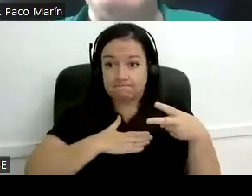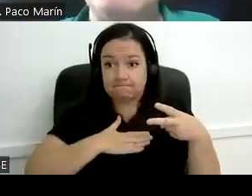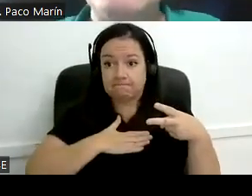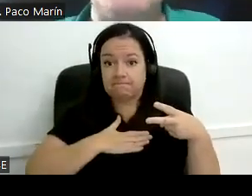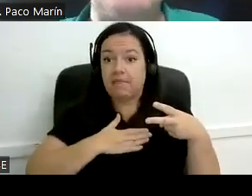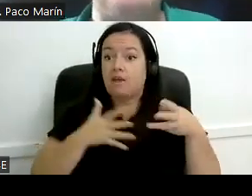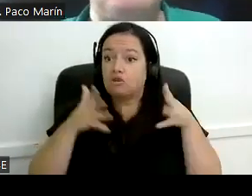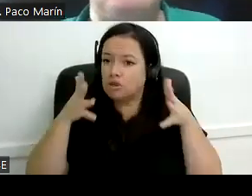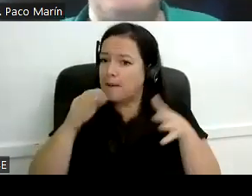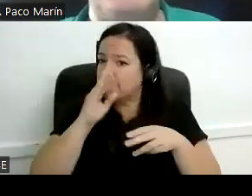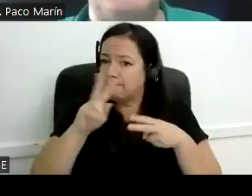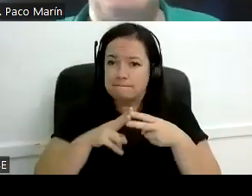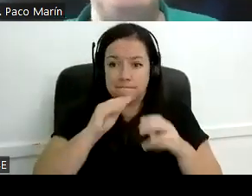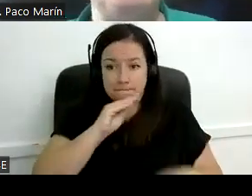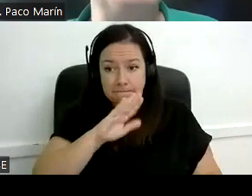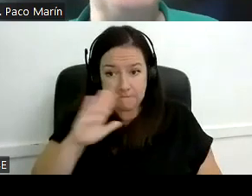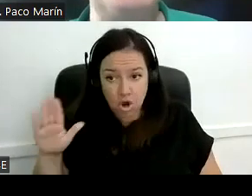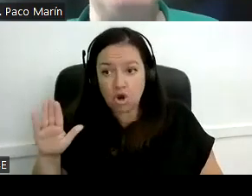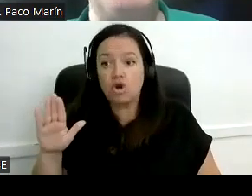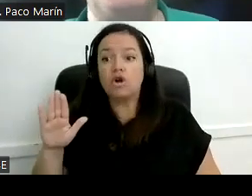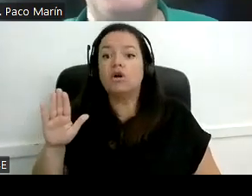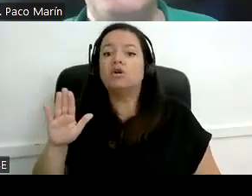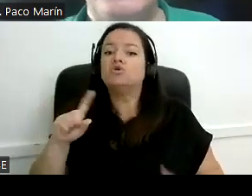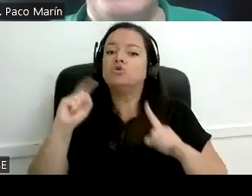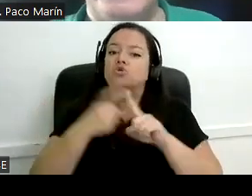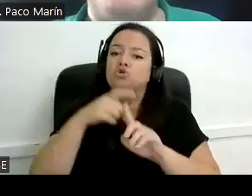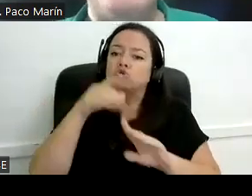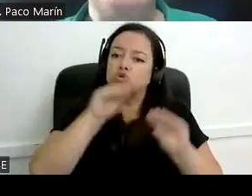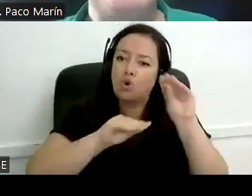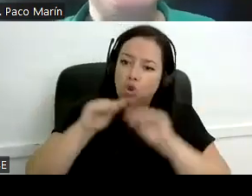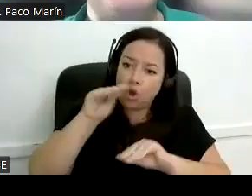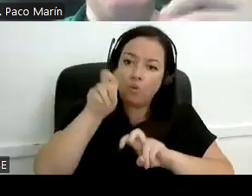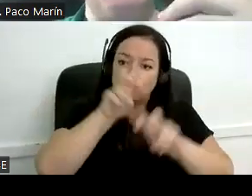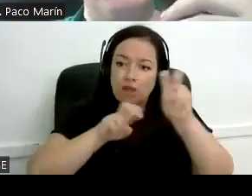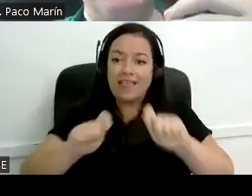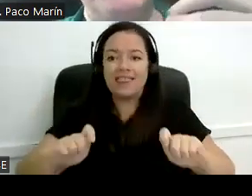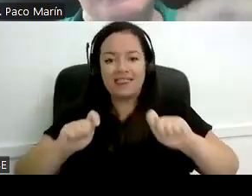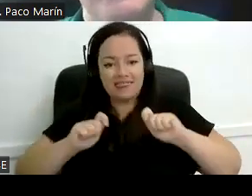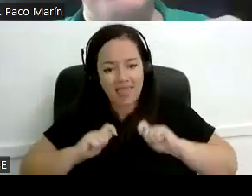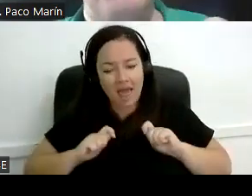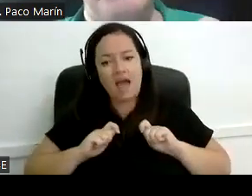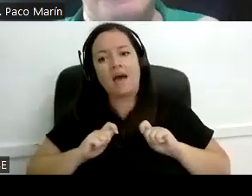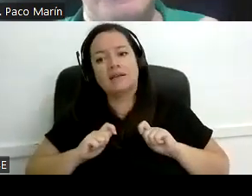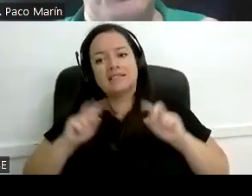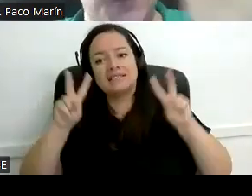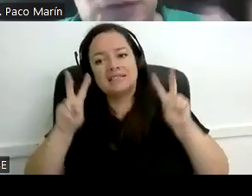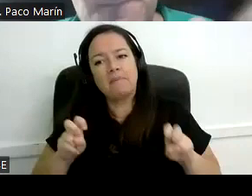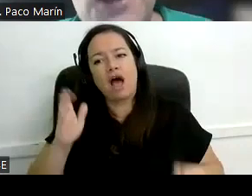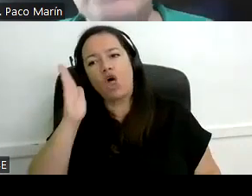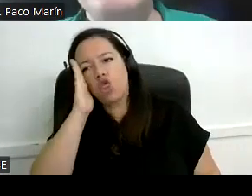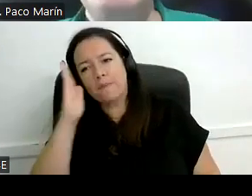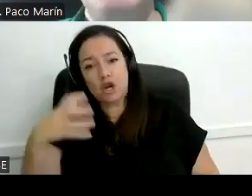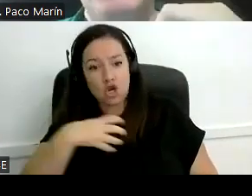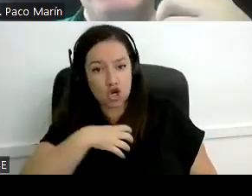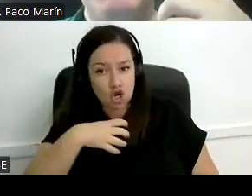las primeras indicaciones o los primeros remedios que deberíamos aplicar si es que queremos tratar nuestro